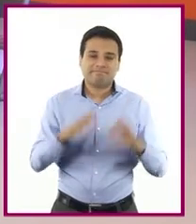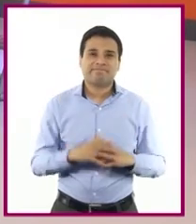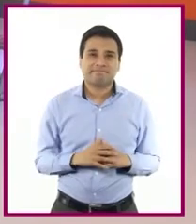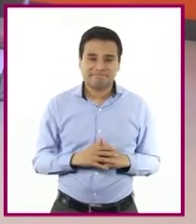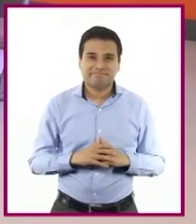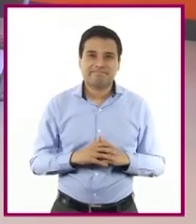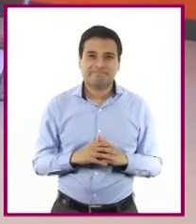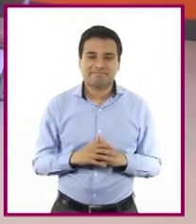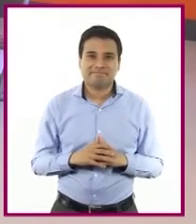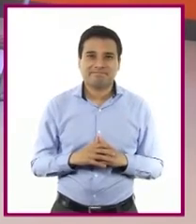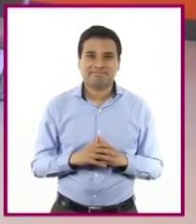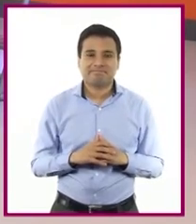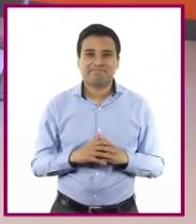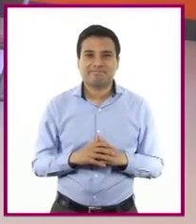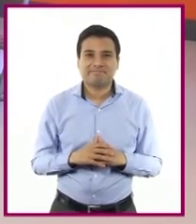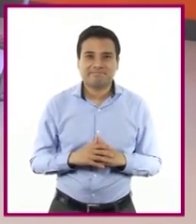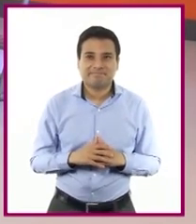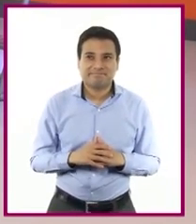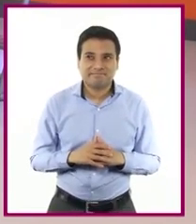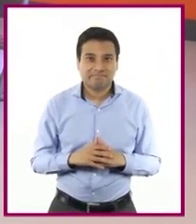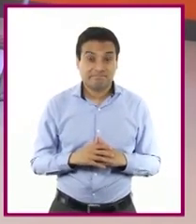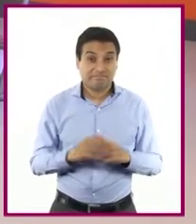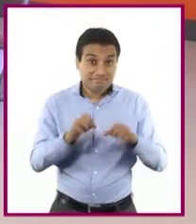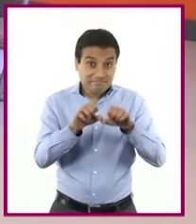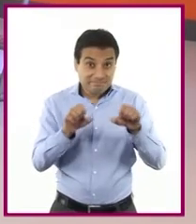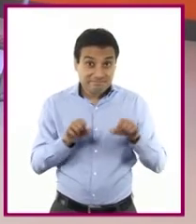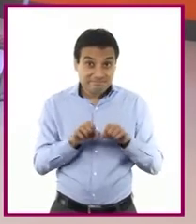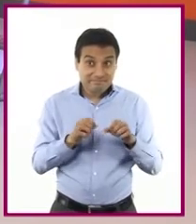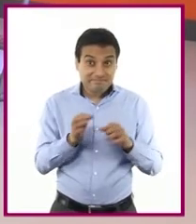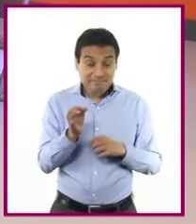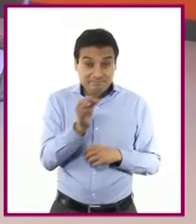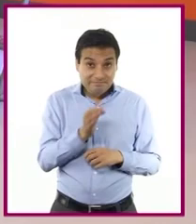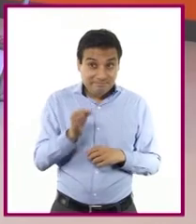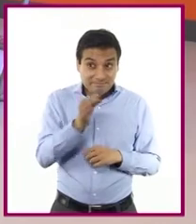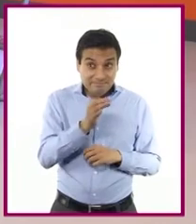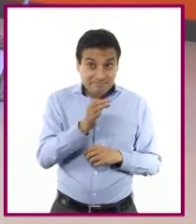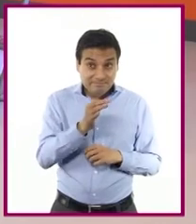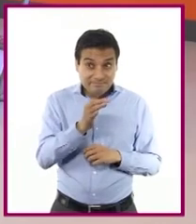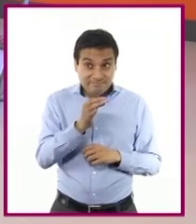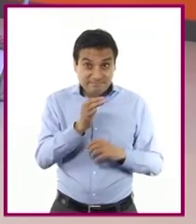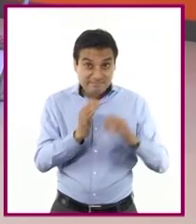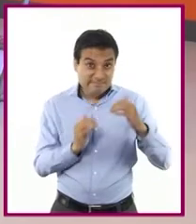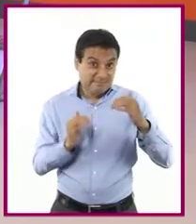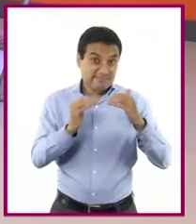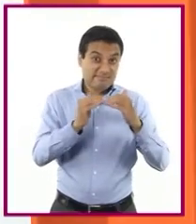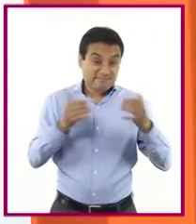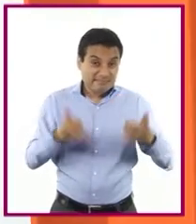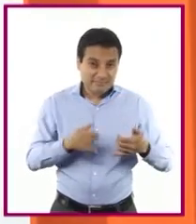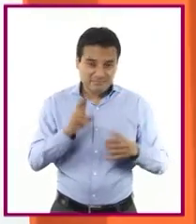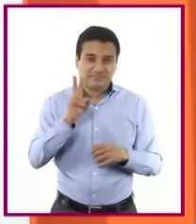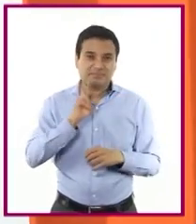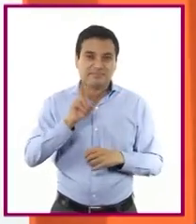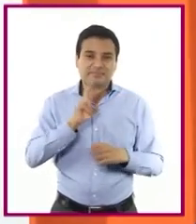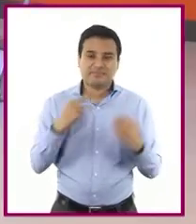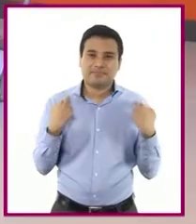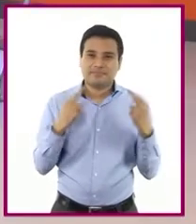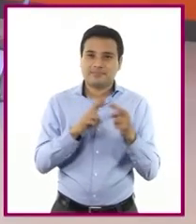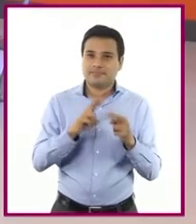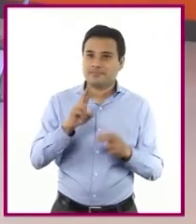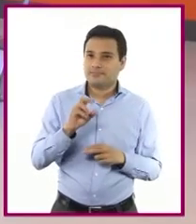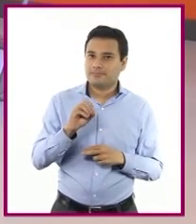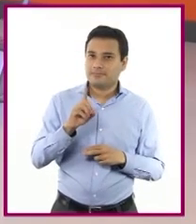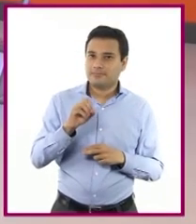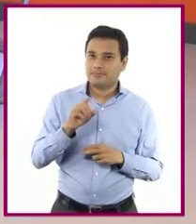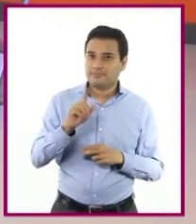puntos. ¿Logrará el equipo de células el empate? Profesor Rodolfo, le toca la